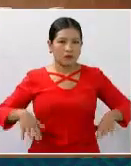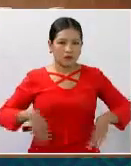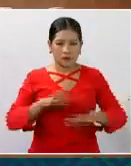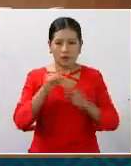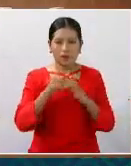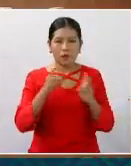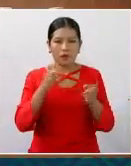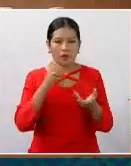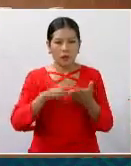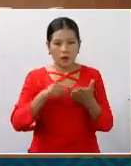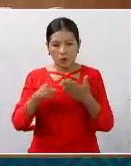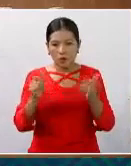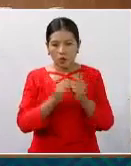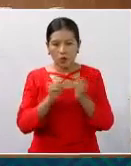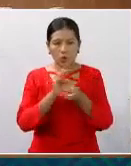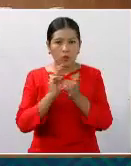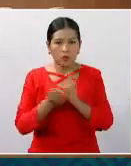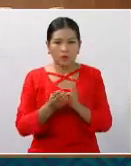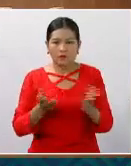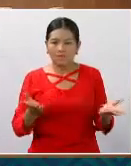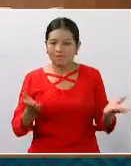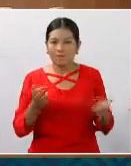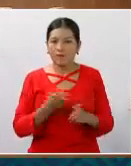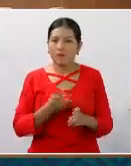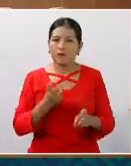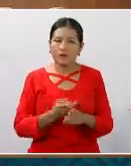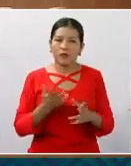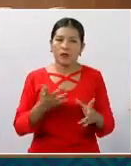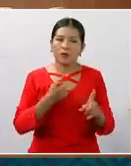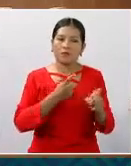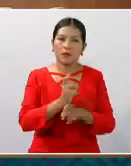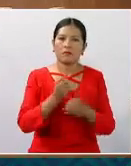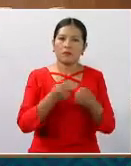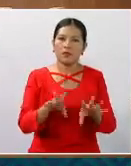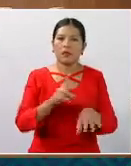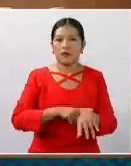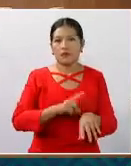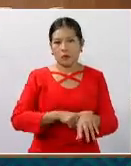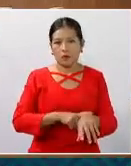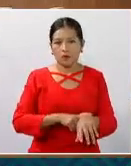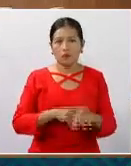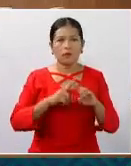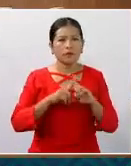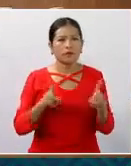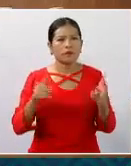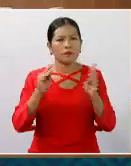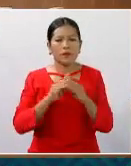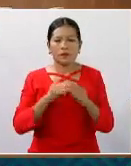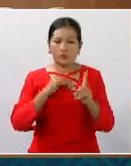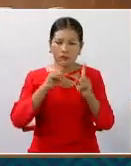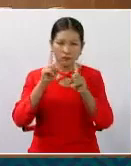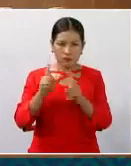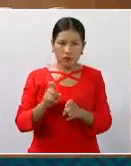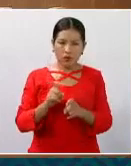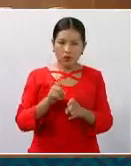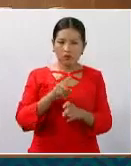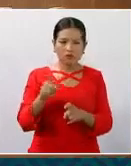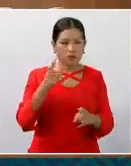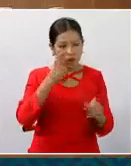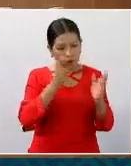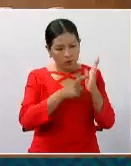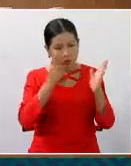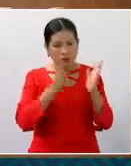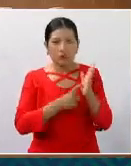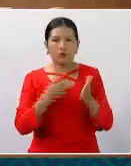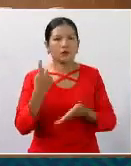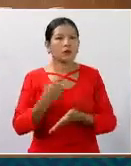con modificaciones, es algo que debe saberlo el pueblo boliviano. ¿Pero qué es lo que han observado?